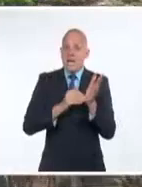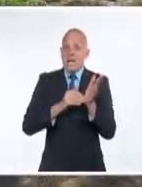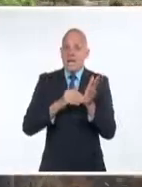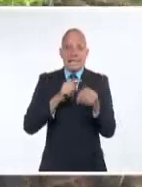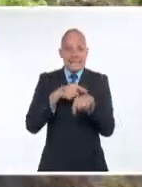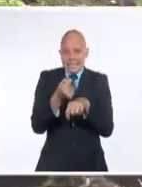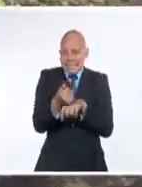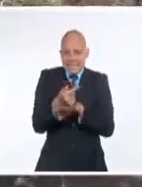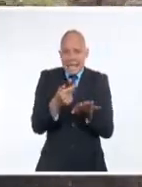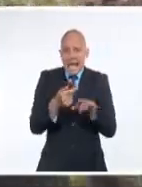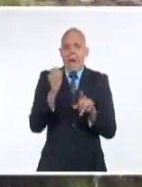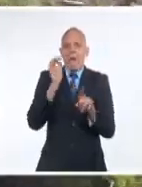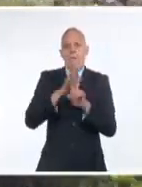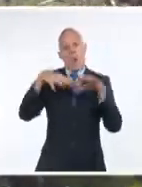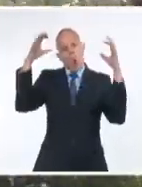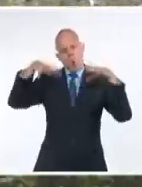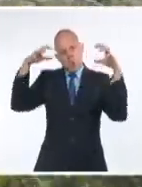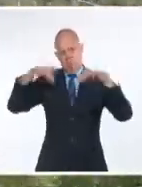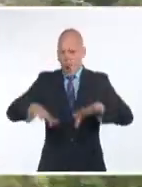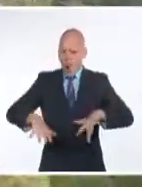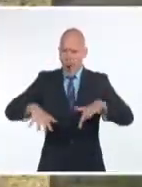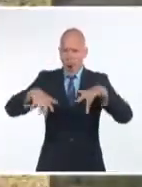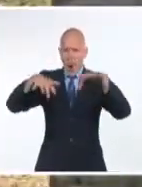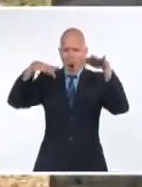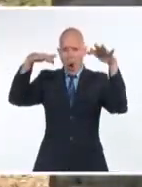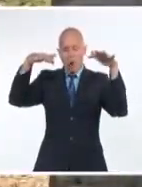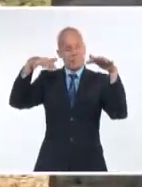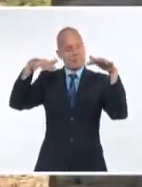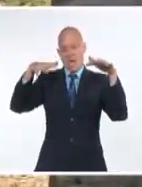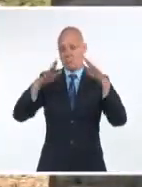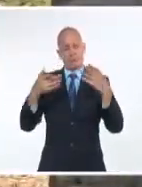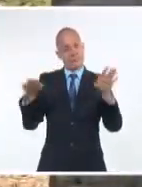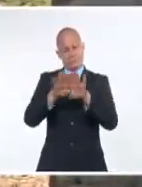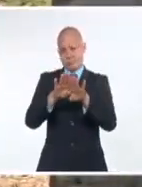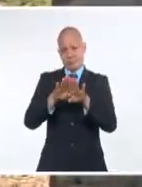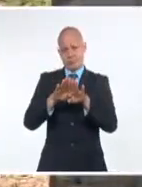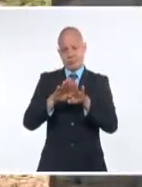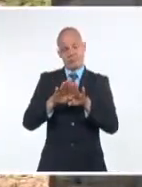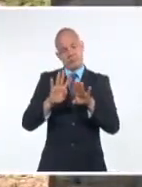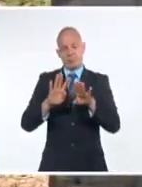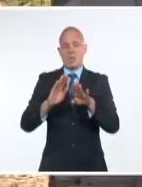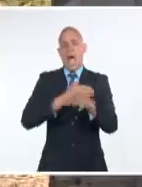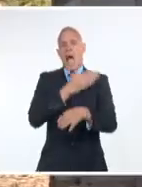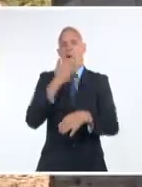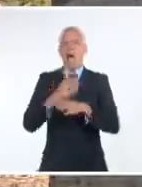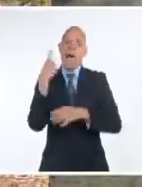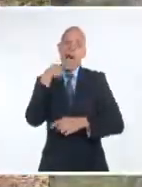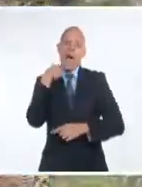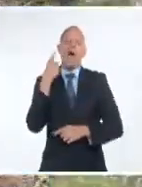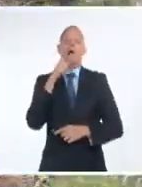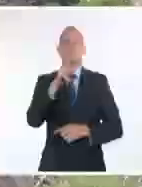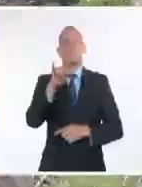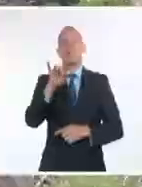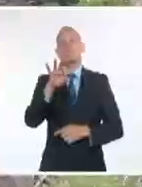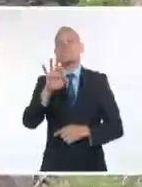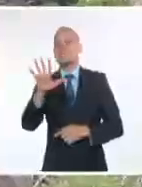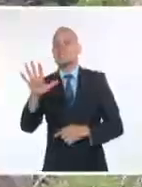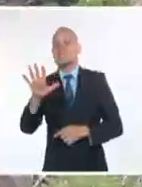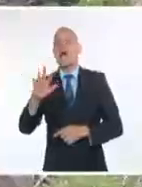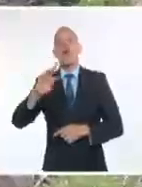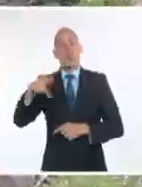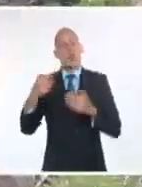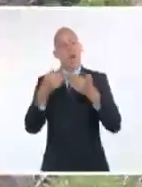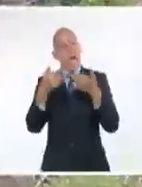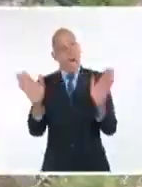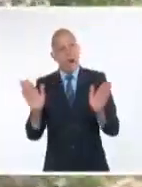cerrar. Reabrió en 1985, pero luego se decidió que la edificación pasara a formar parte del Parque Histórico Morro